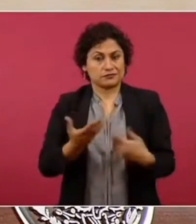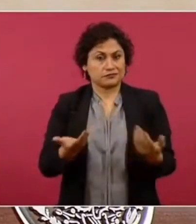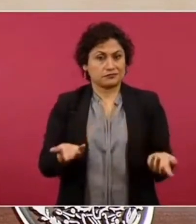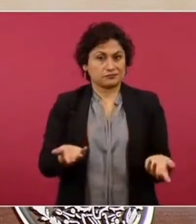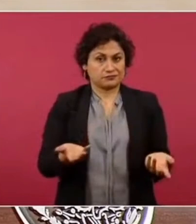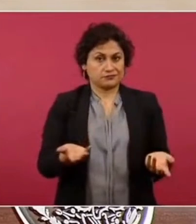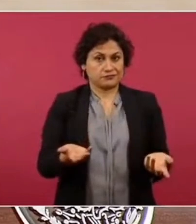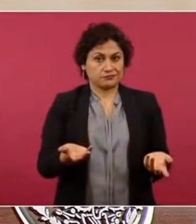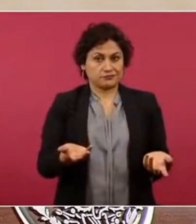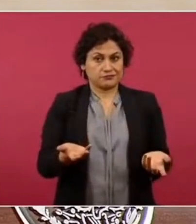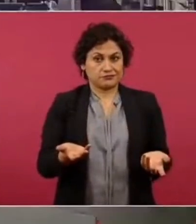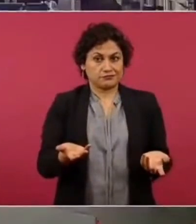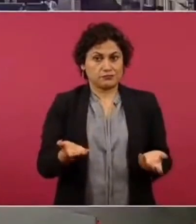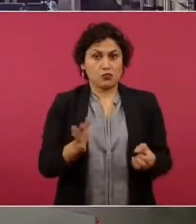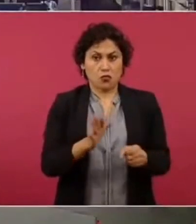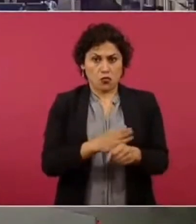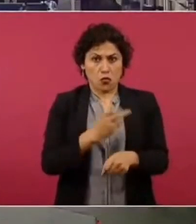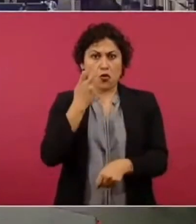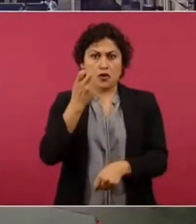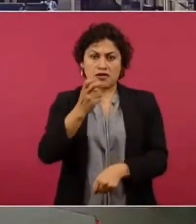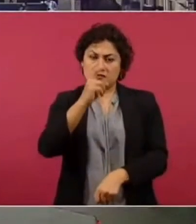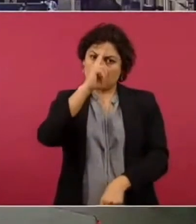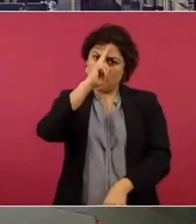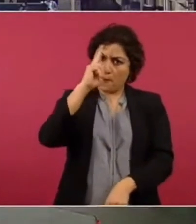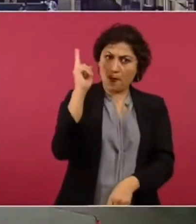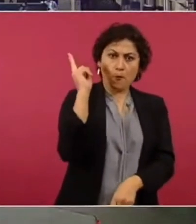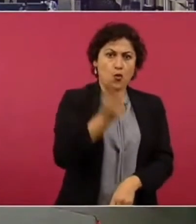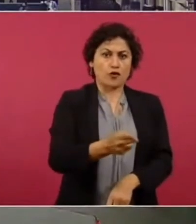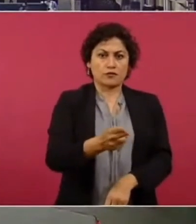Y por eso la prohibición.